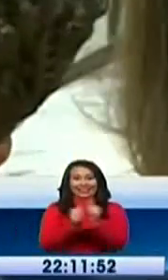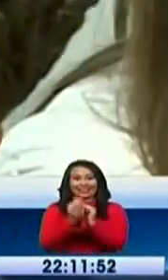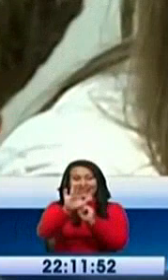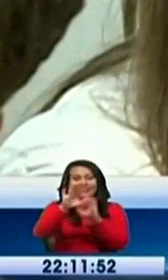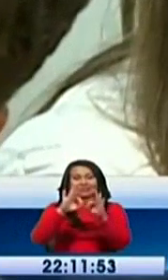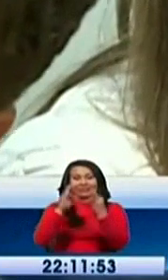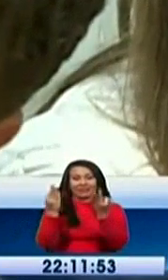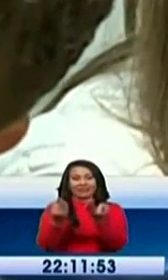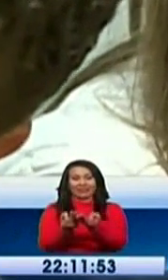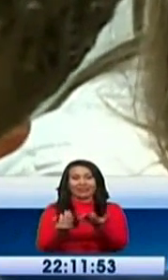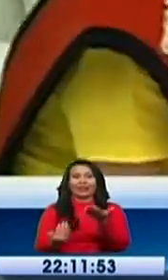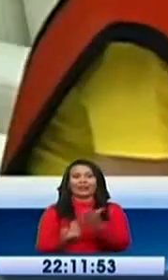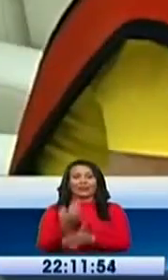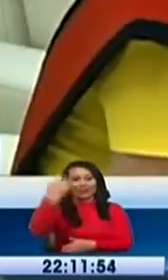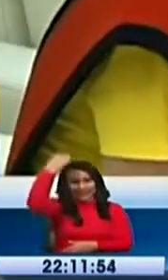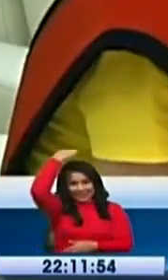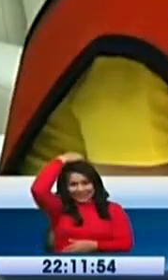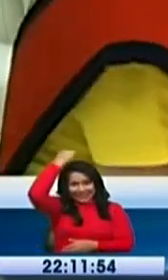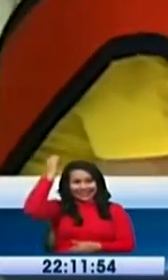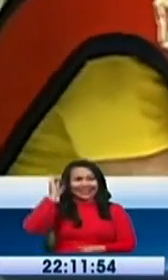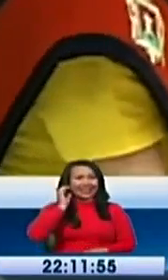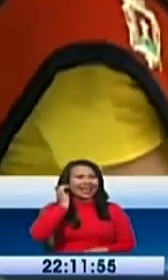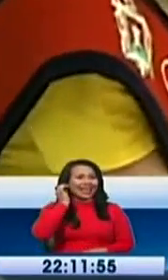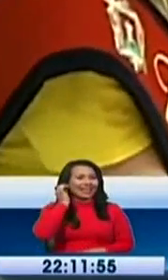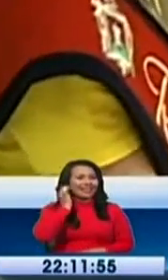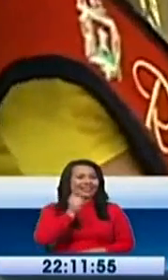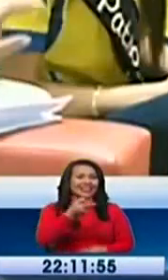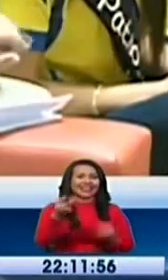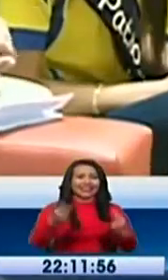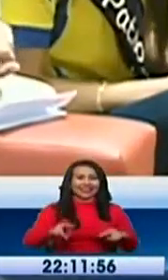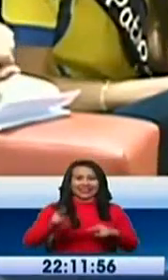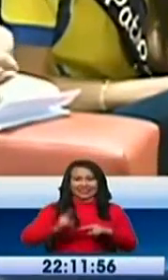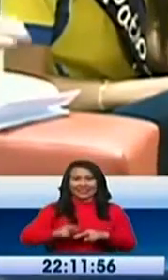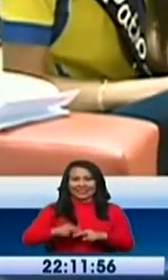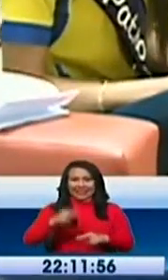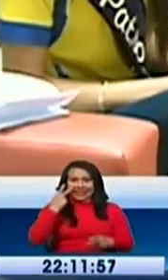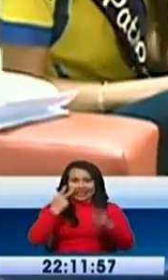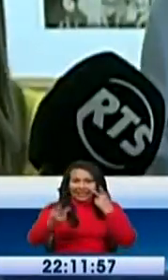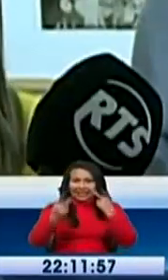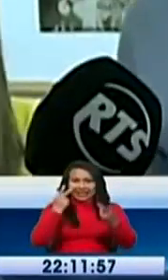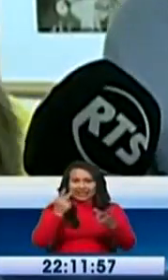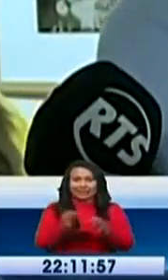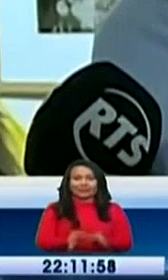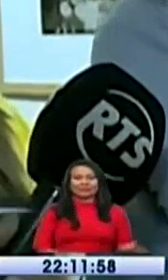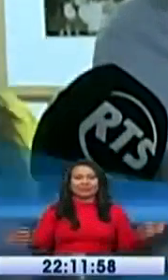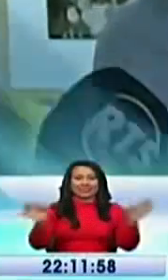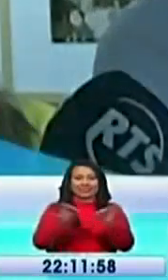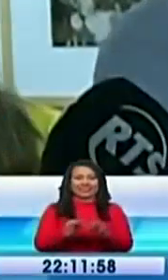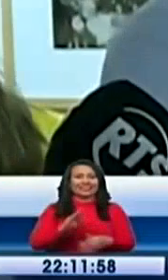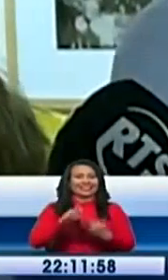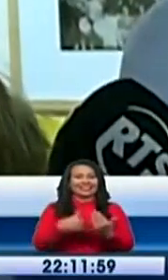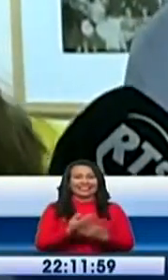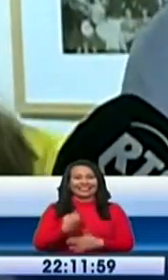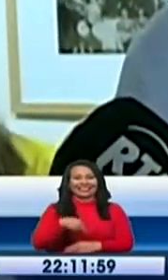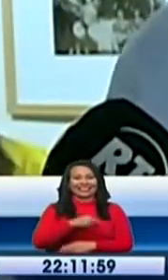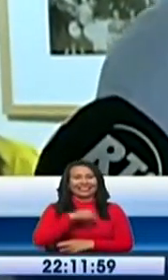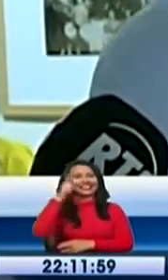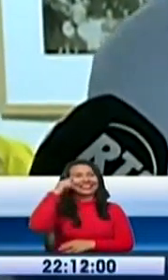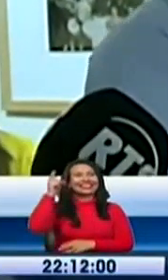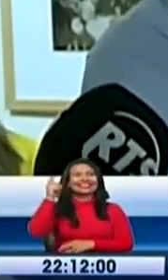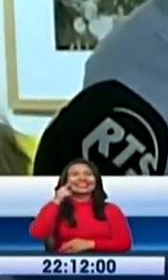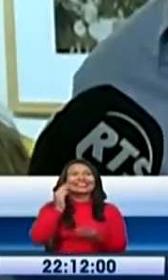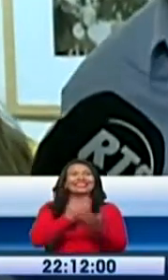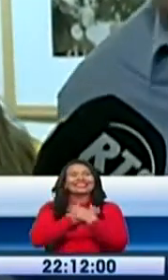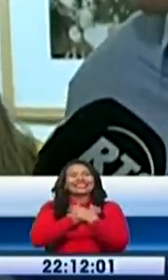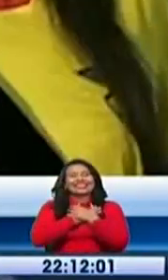la nueva soberana de la ciudad y su corte, también presenciaron esta gran jugada. Nos pone a soñar a todos los ecuatorianos y nos hace sentir